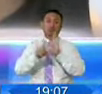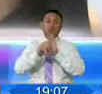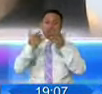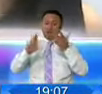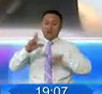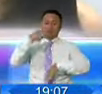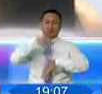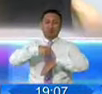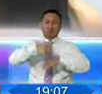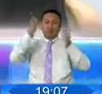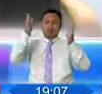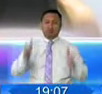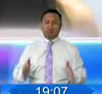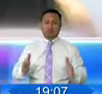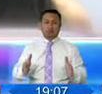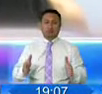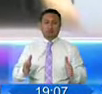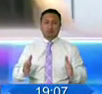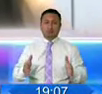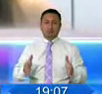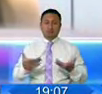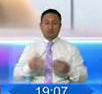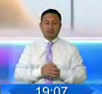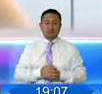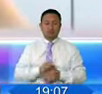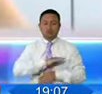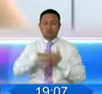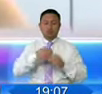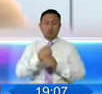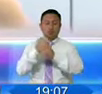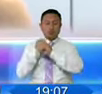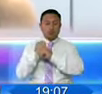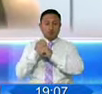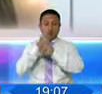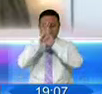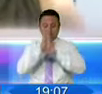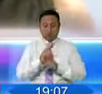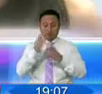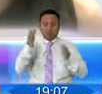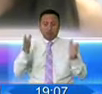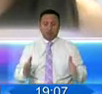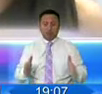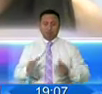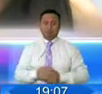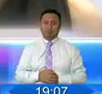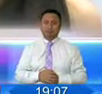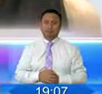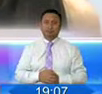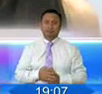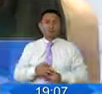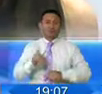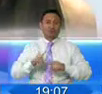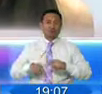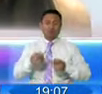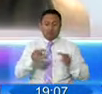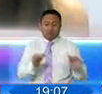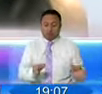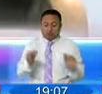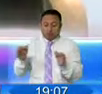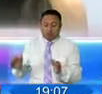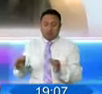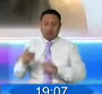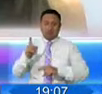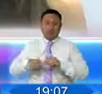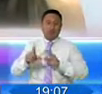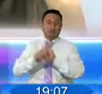específicamente tiempos que son de estricto cumplimiento para todos los ciudadanos y ciudadanas del Ecuador. No podemos nosotros violentar